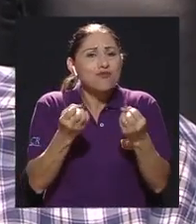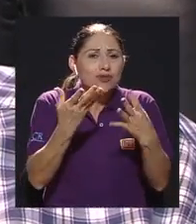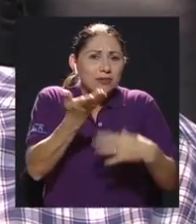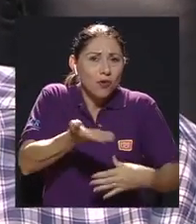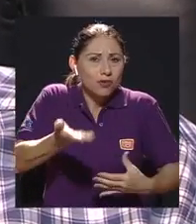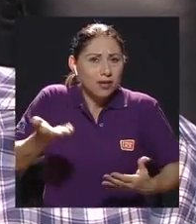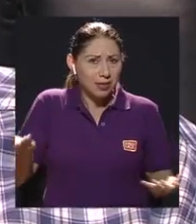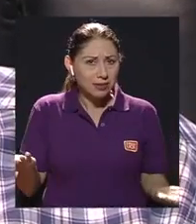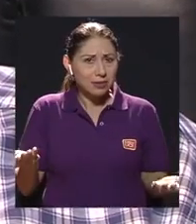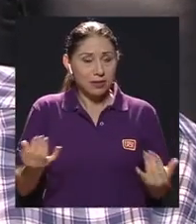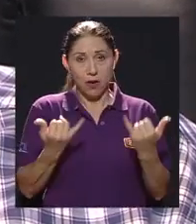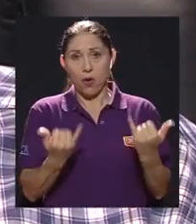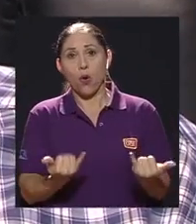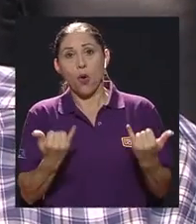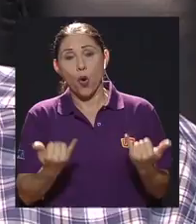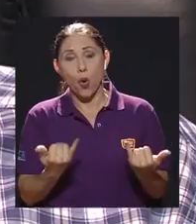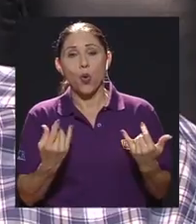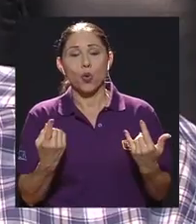día